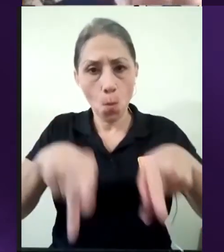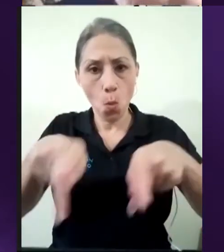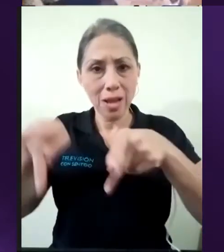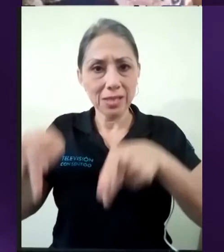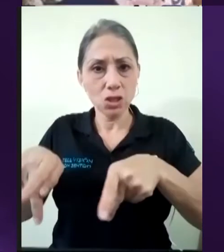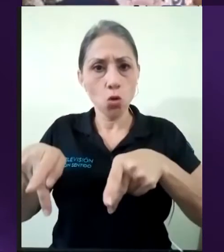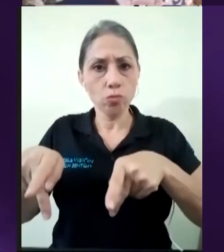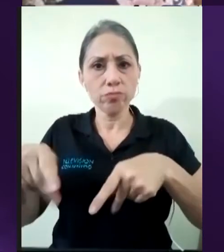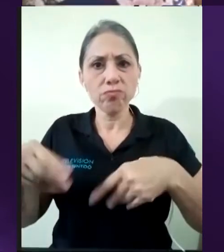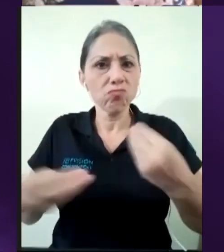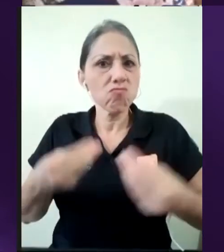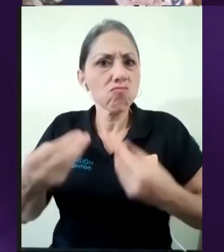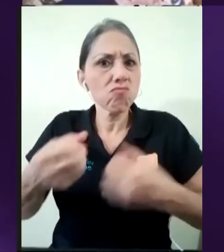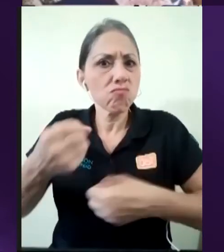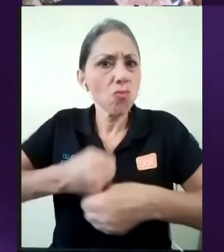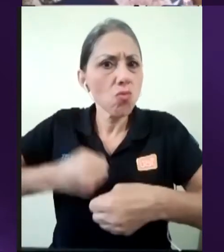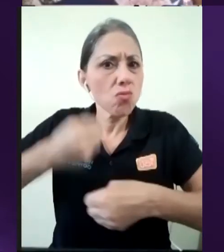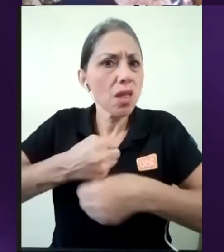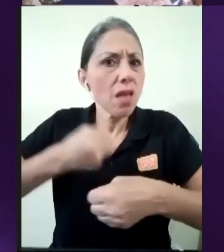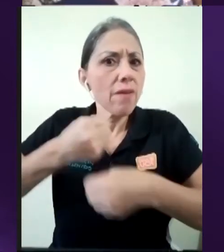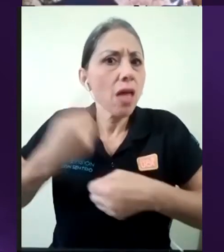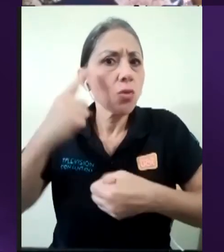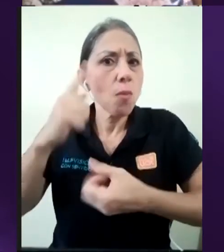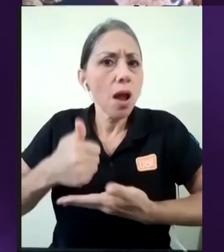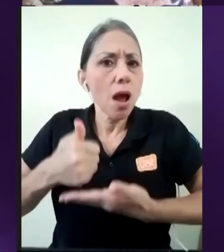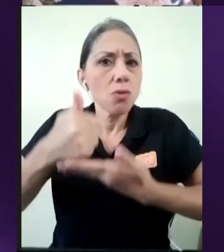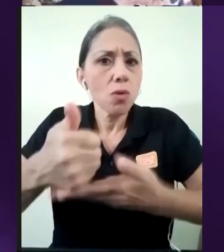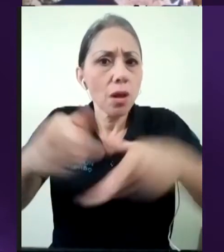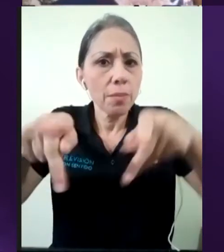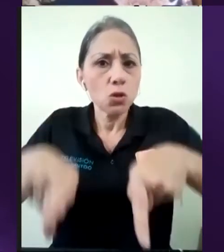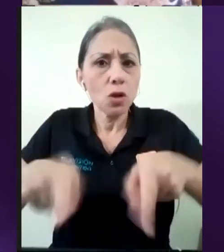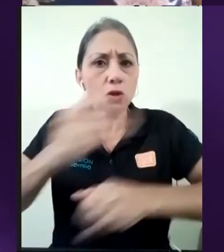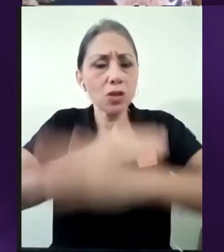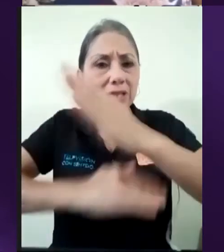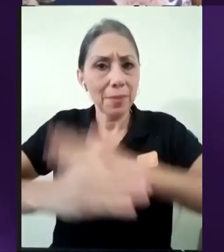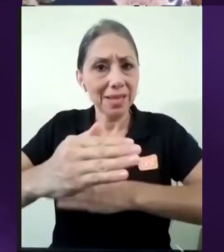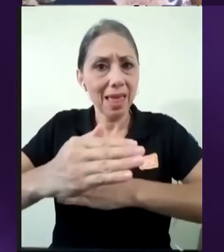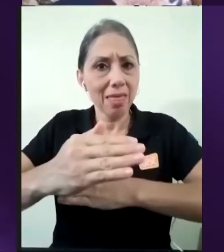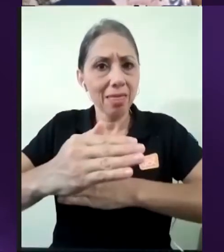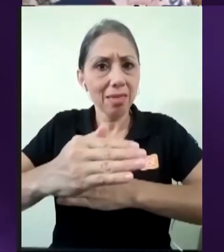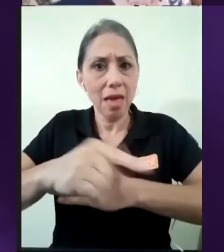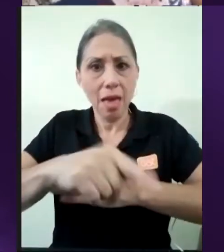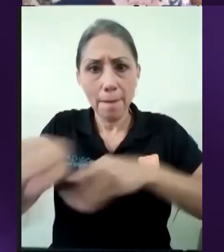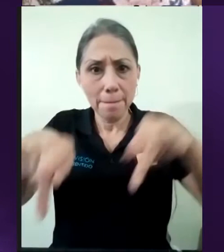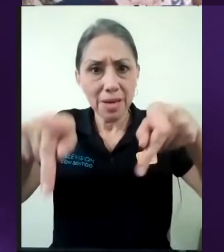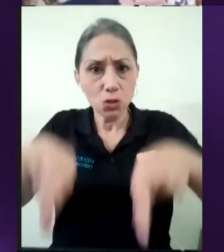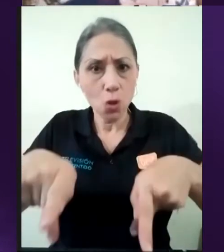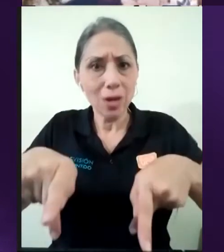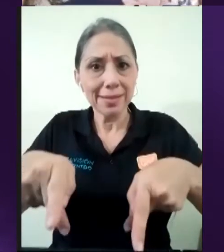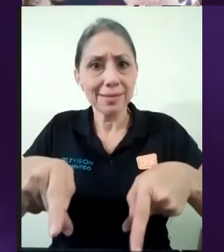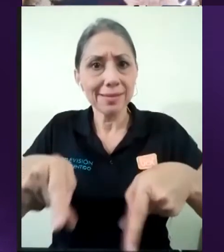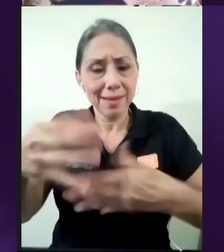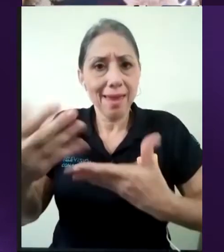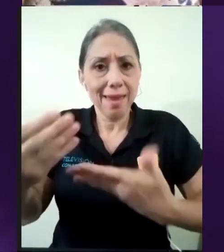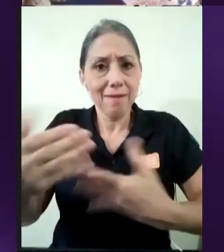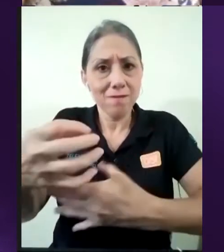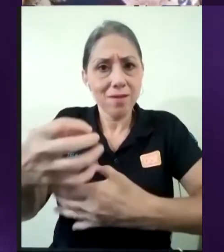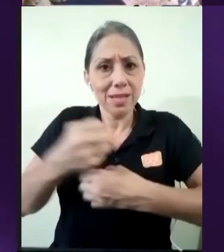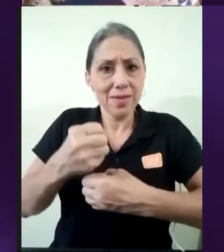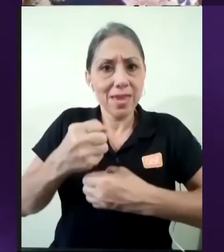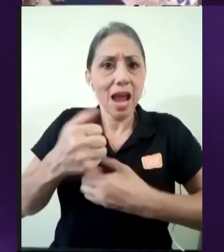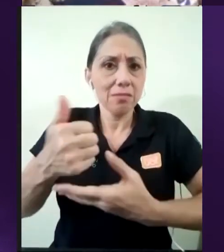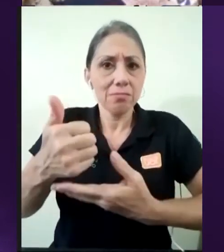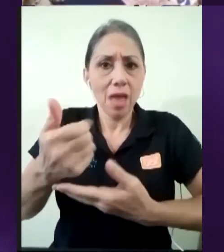las ayudas para aquellas personas en condición de discapacidad que recibían ayuda y pensando especialmente en aquellas que requieren de un